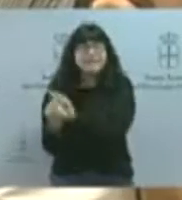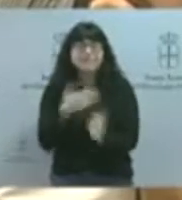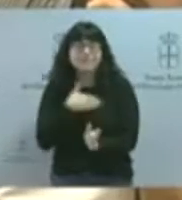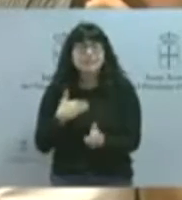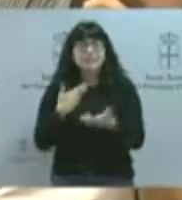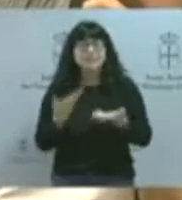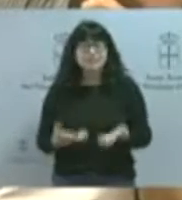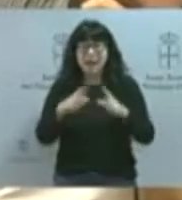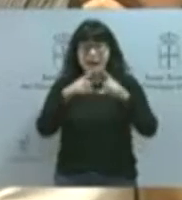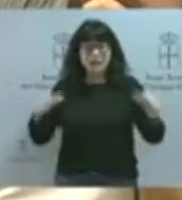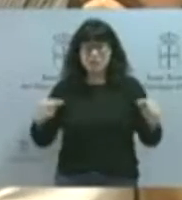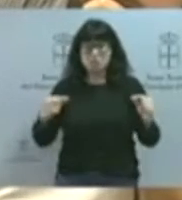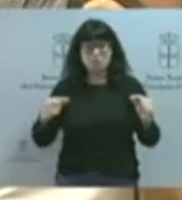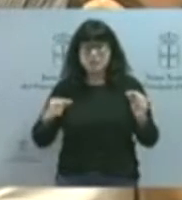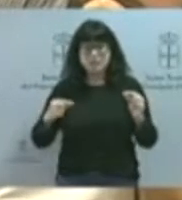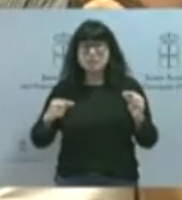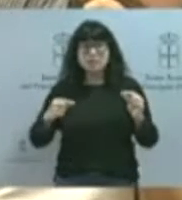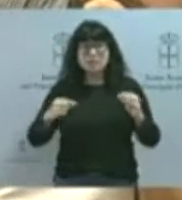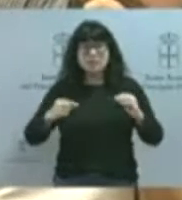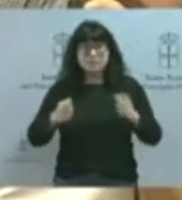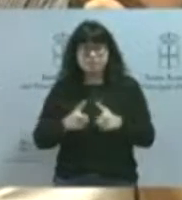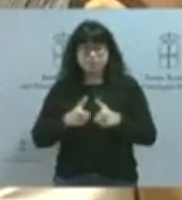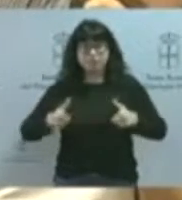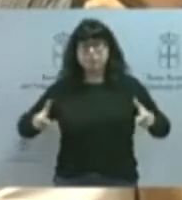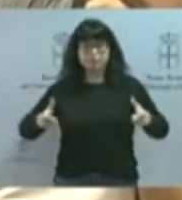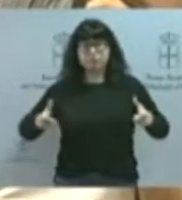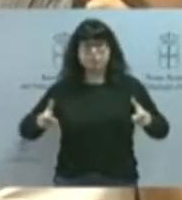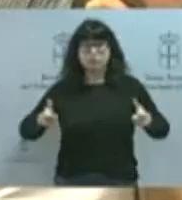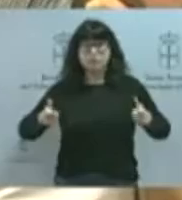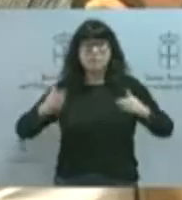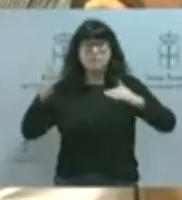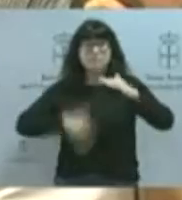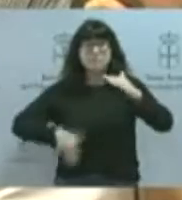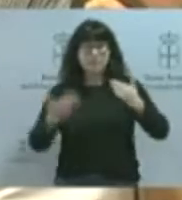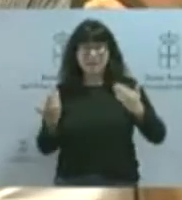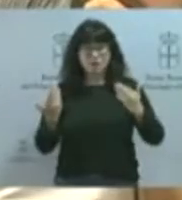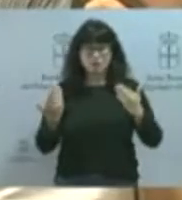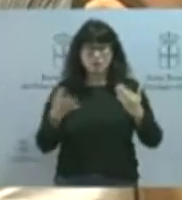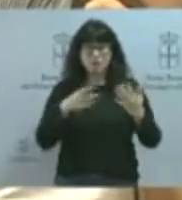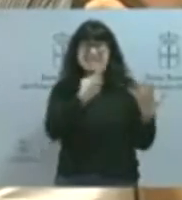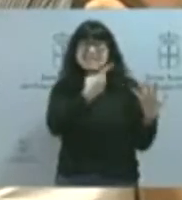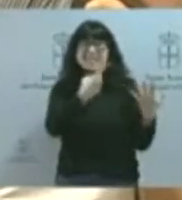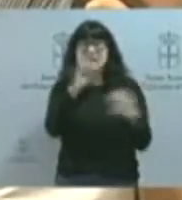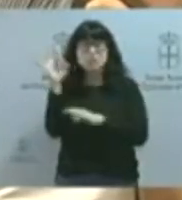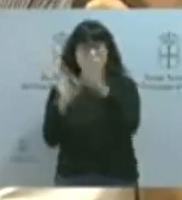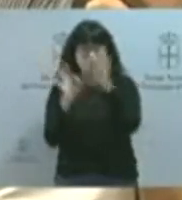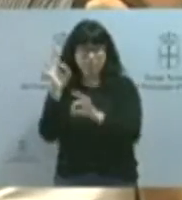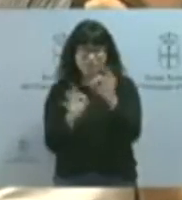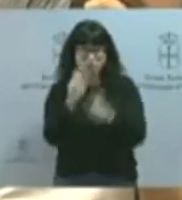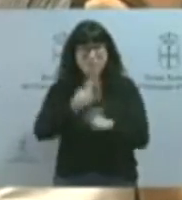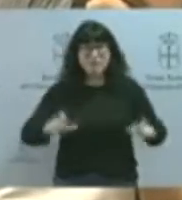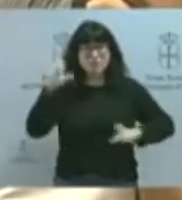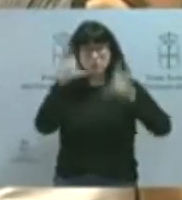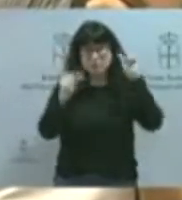la democracia. Ha perdido un 6% de la población, mientras España ha ganado un 30% y tiene un 5%